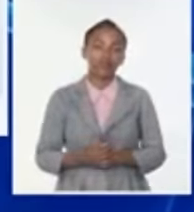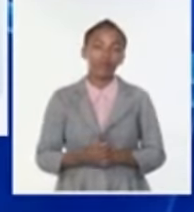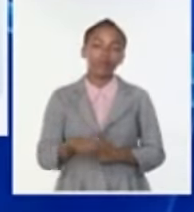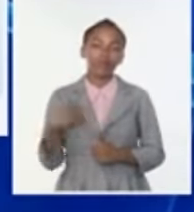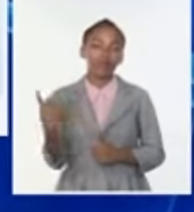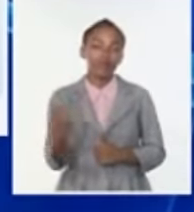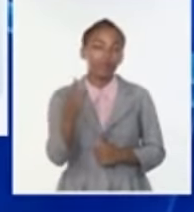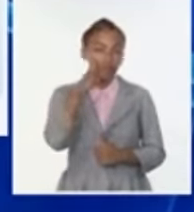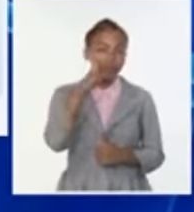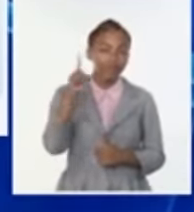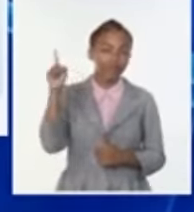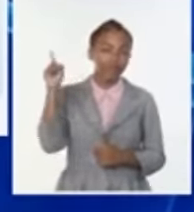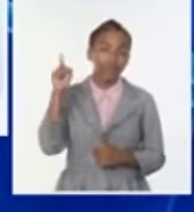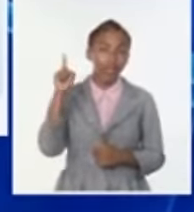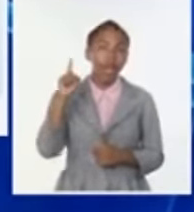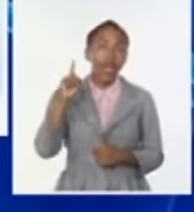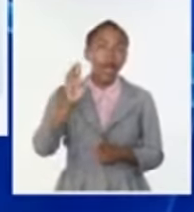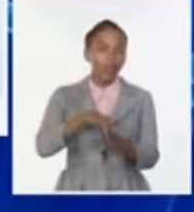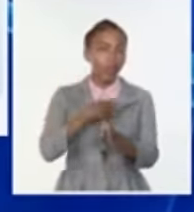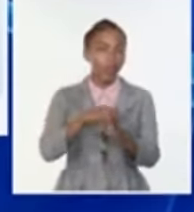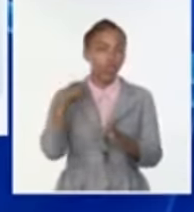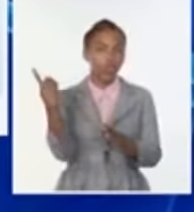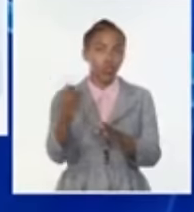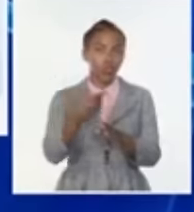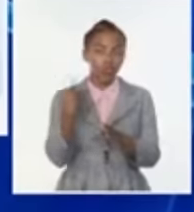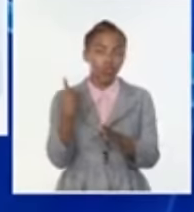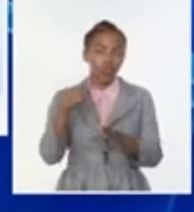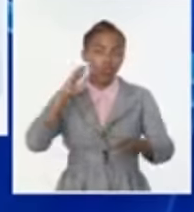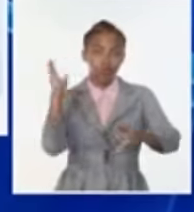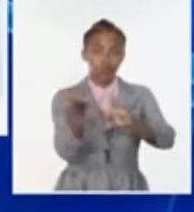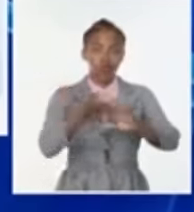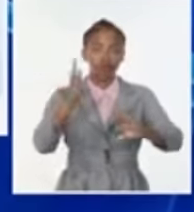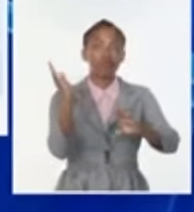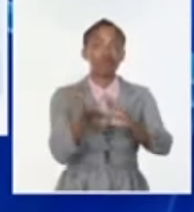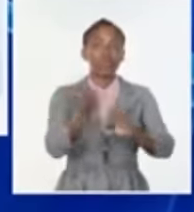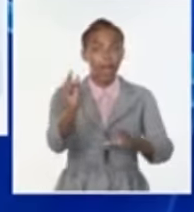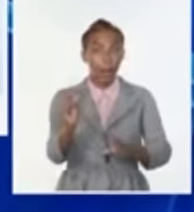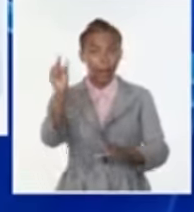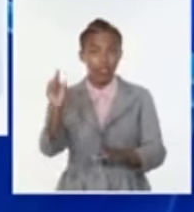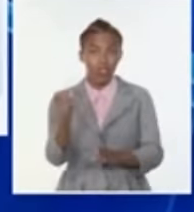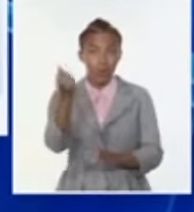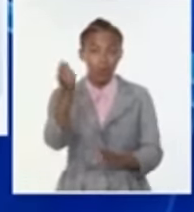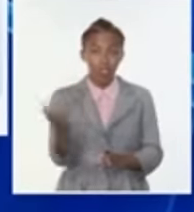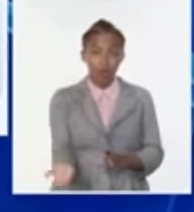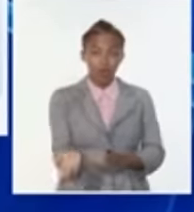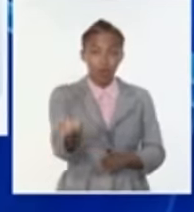4.332 multas. Alguien puede decir, bueno, pero las multas son, también eso lo hemos analizado.